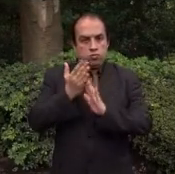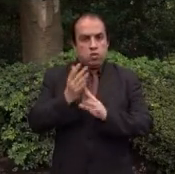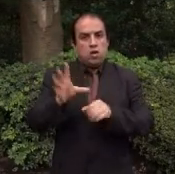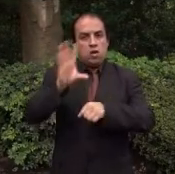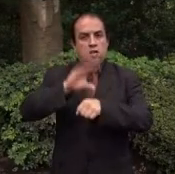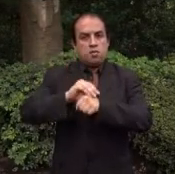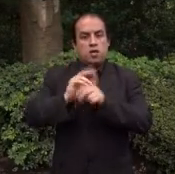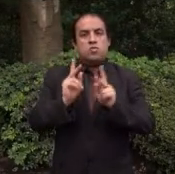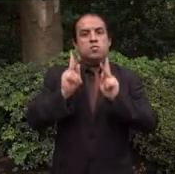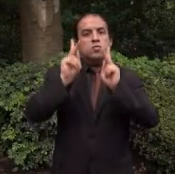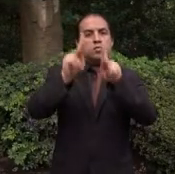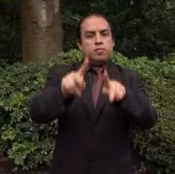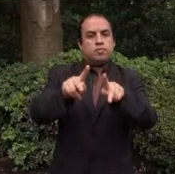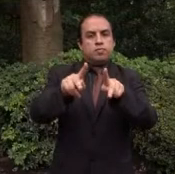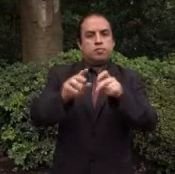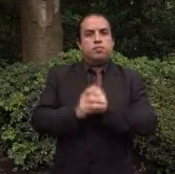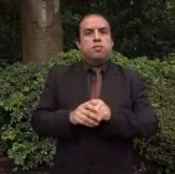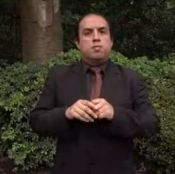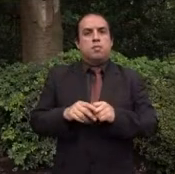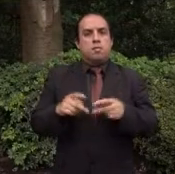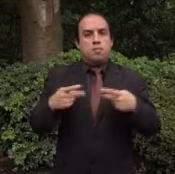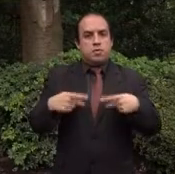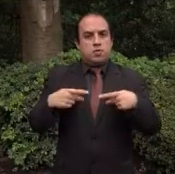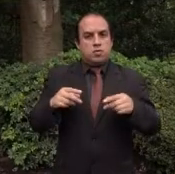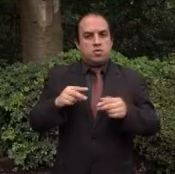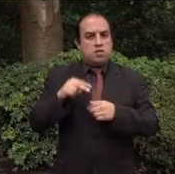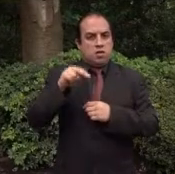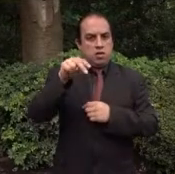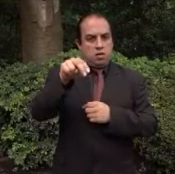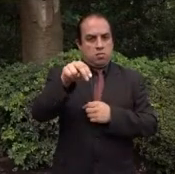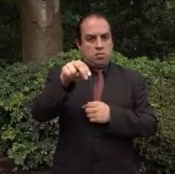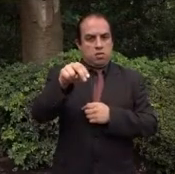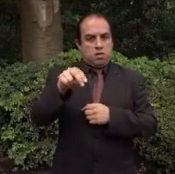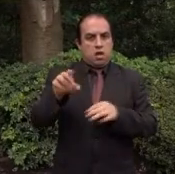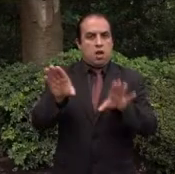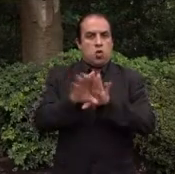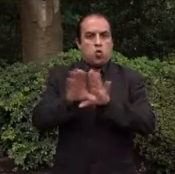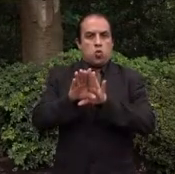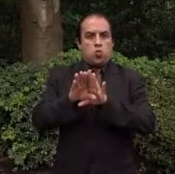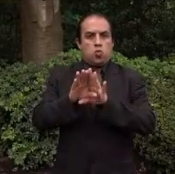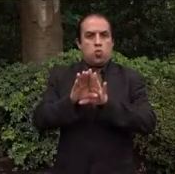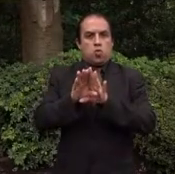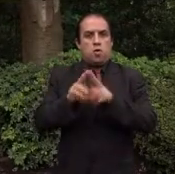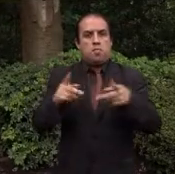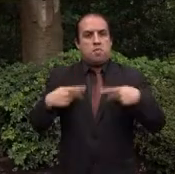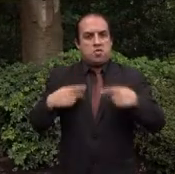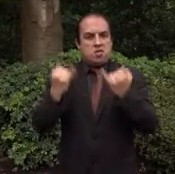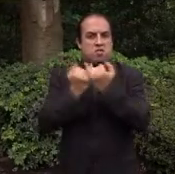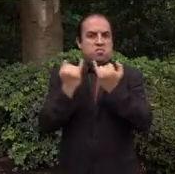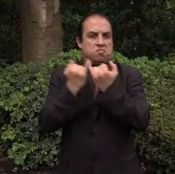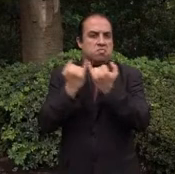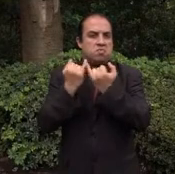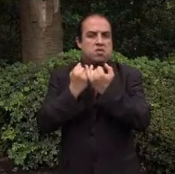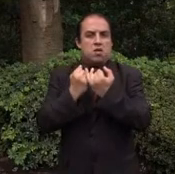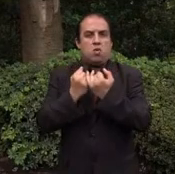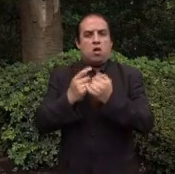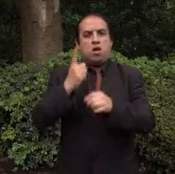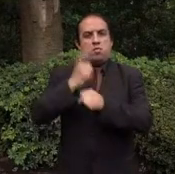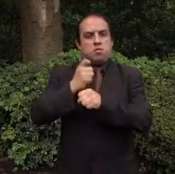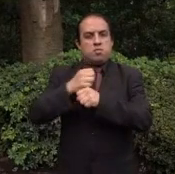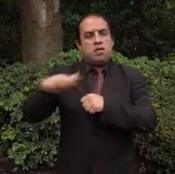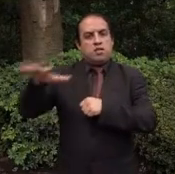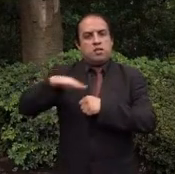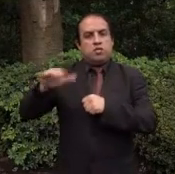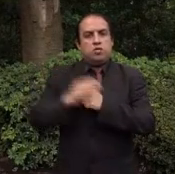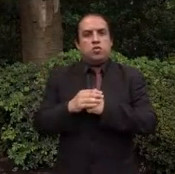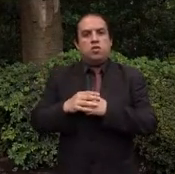un paso peatonal, así como el paso peatonal que hay hacia la primera sección que cruza el circuito interior,